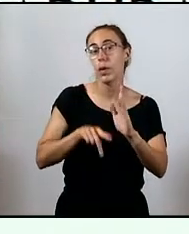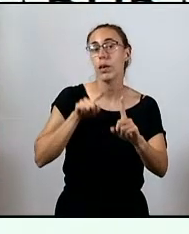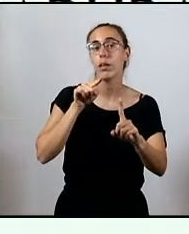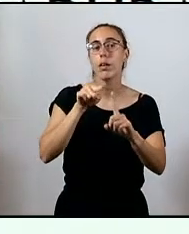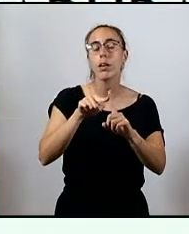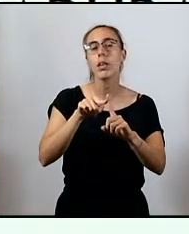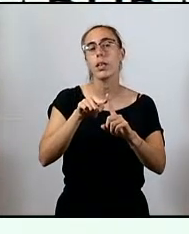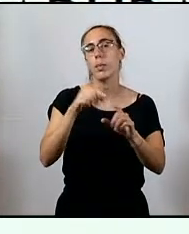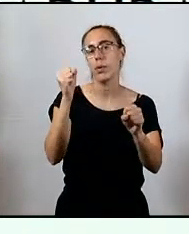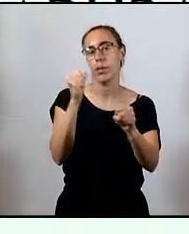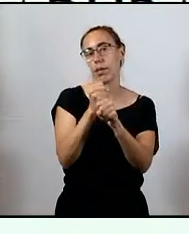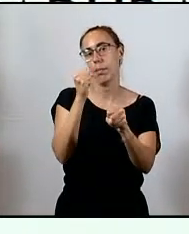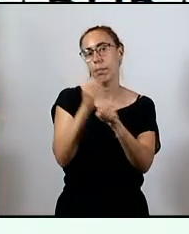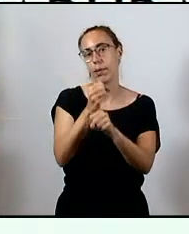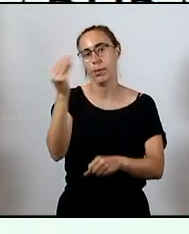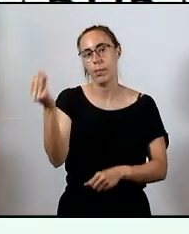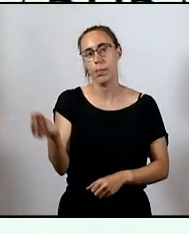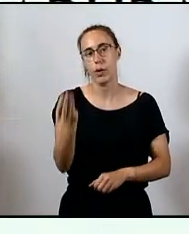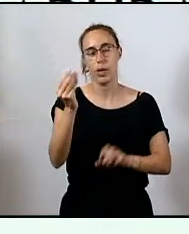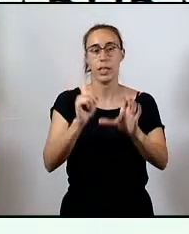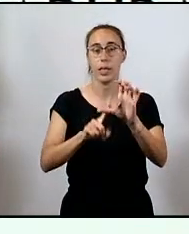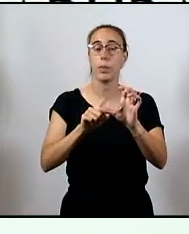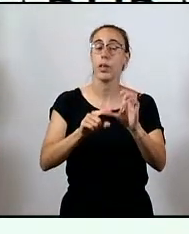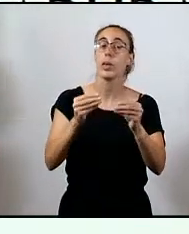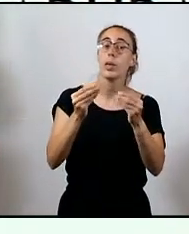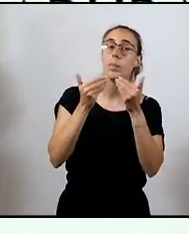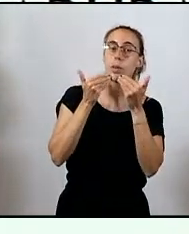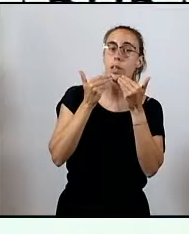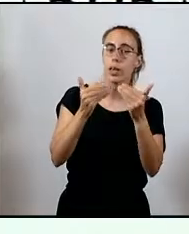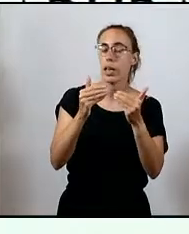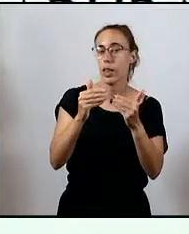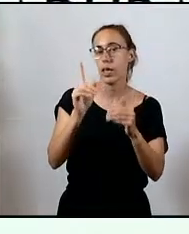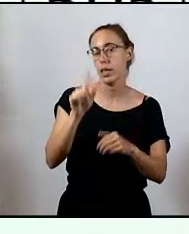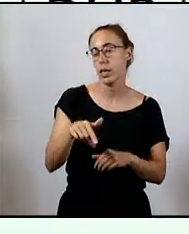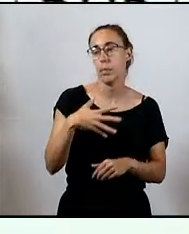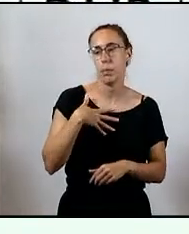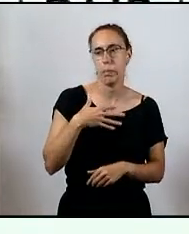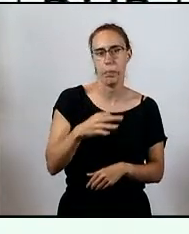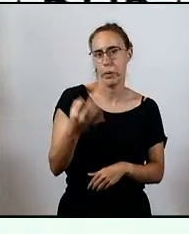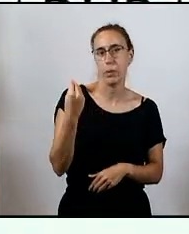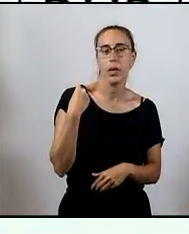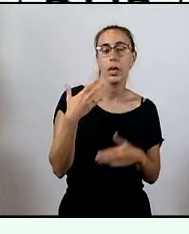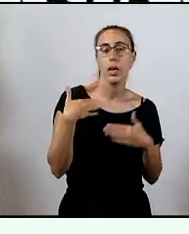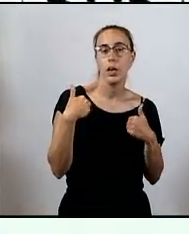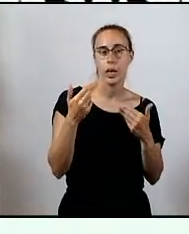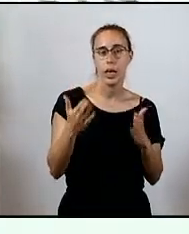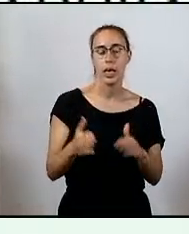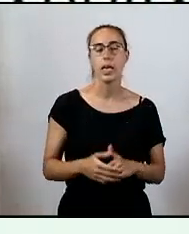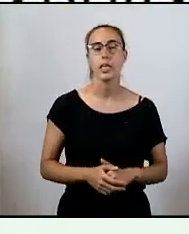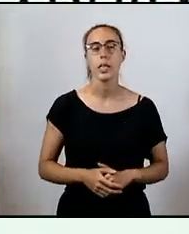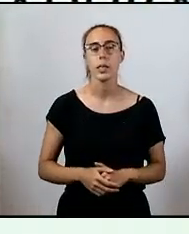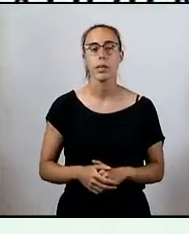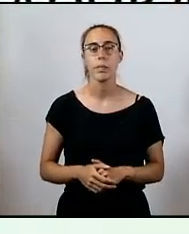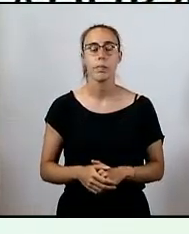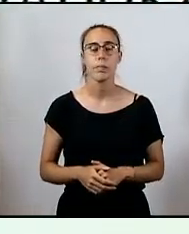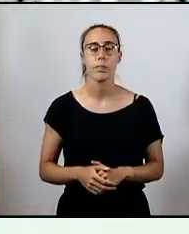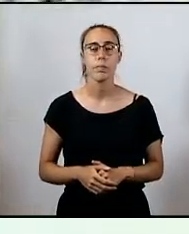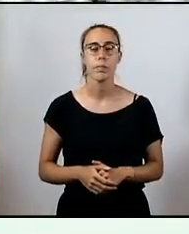empleo en Extremadura. Muchas gracias y quedo a vuestra disposición para cualquier aclaración o pregunta.